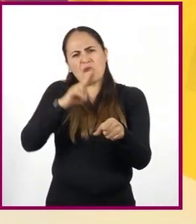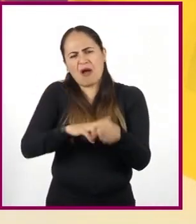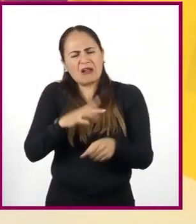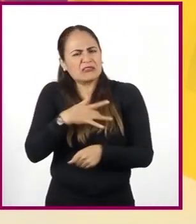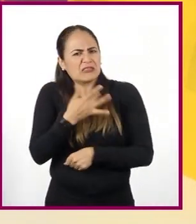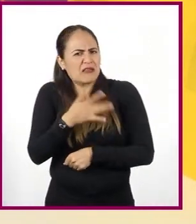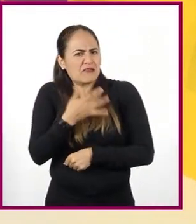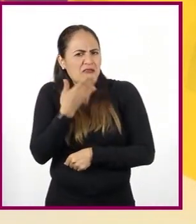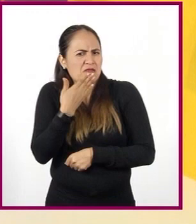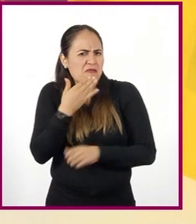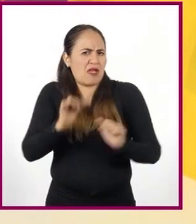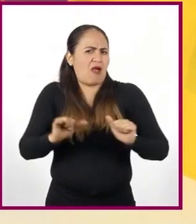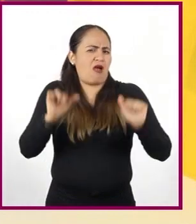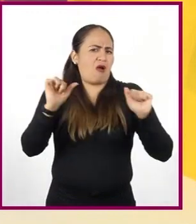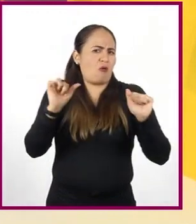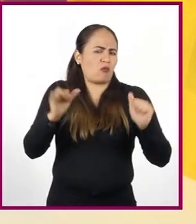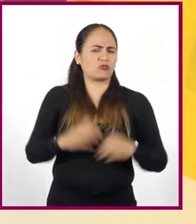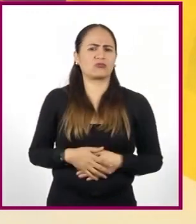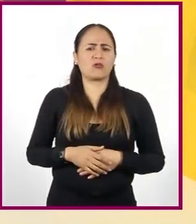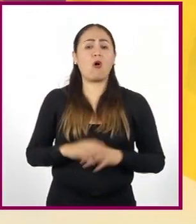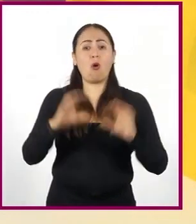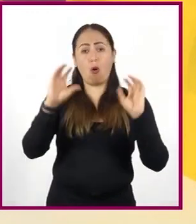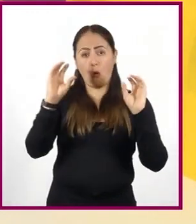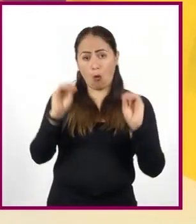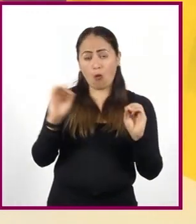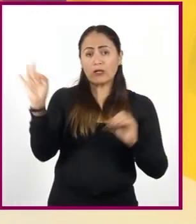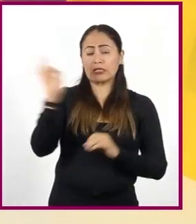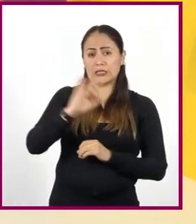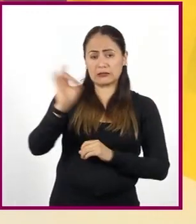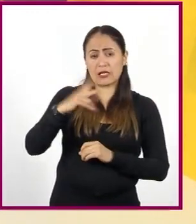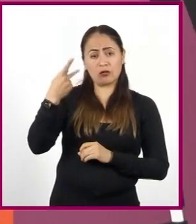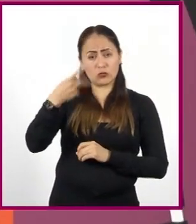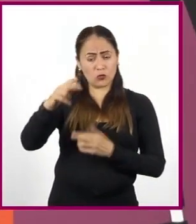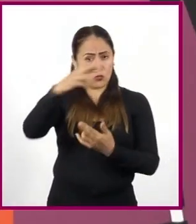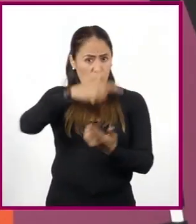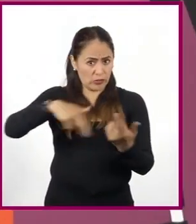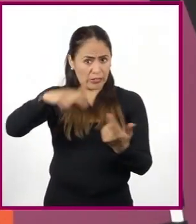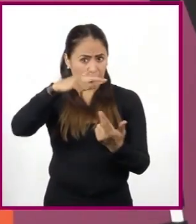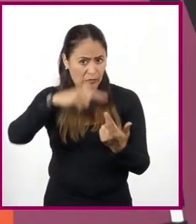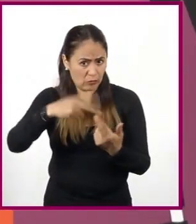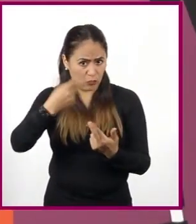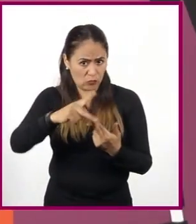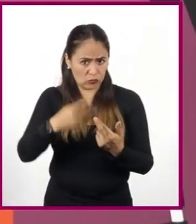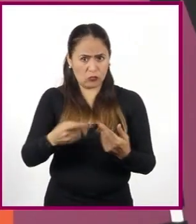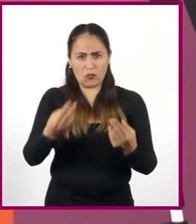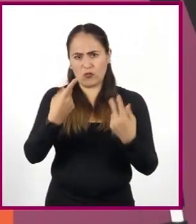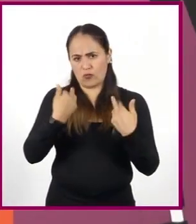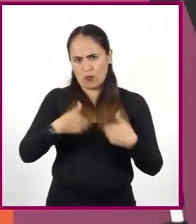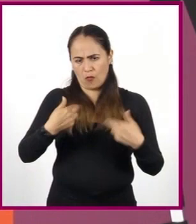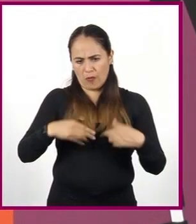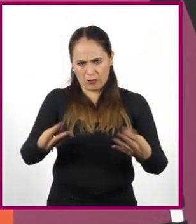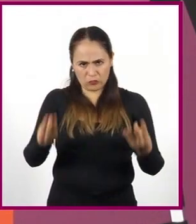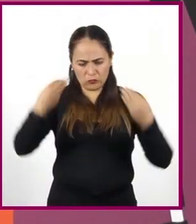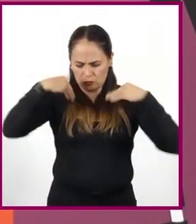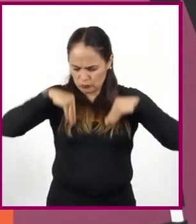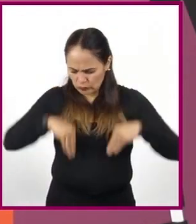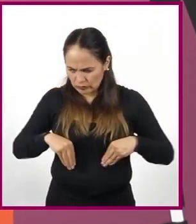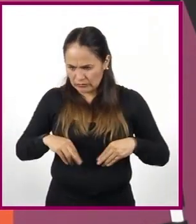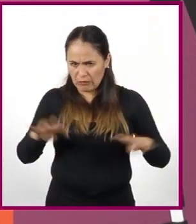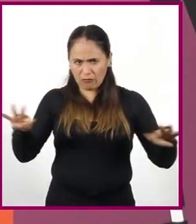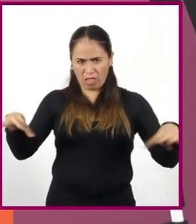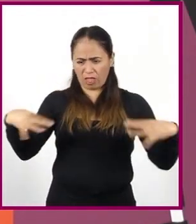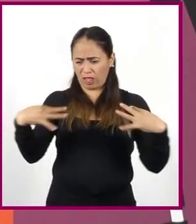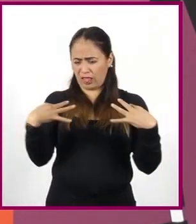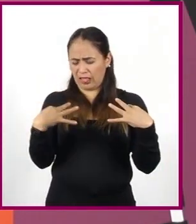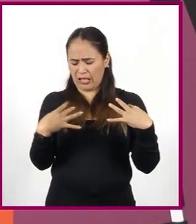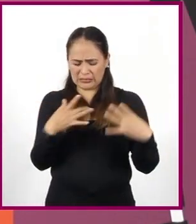o cómodos. O tal vez decidieron portar prendas típicas de su comunidad. ¿Qué tipo de sensaciones experimentaron?